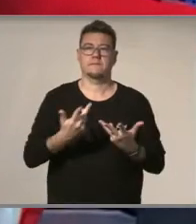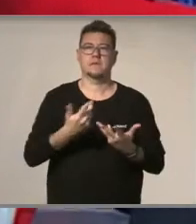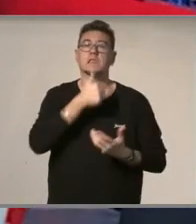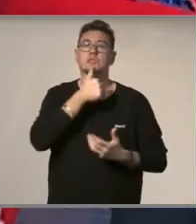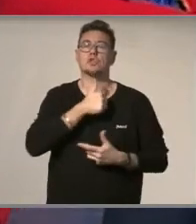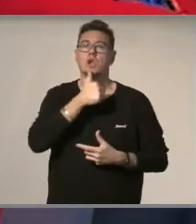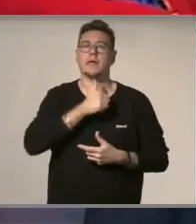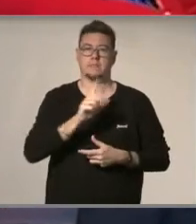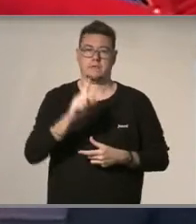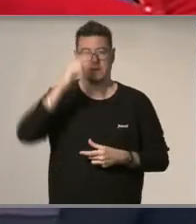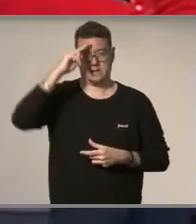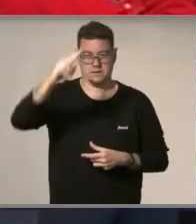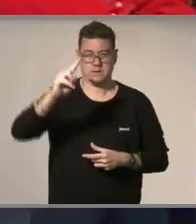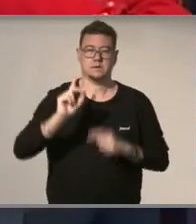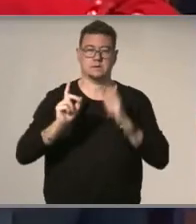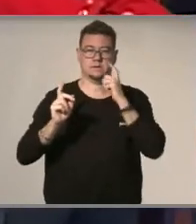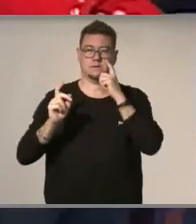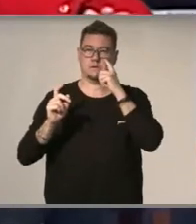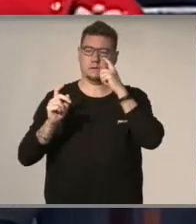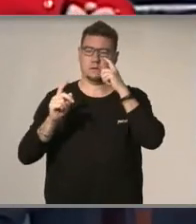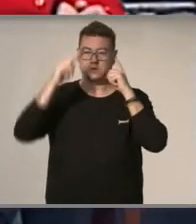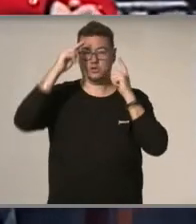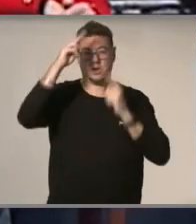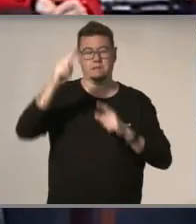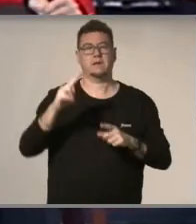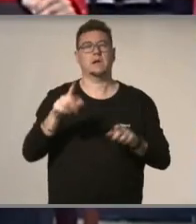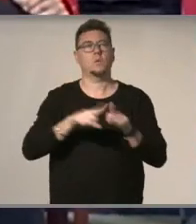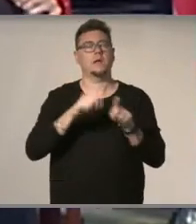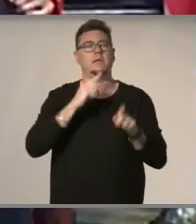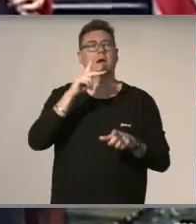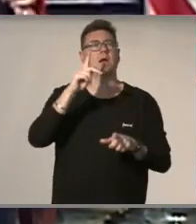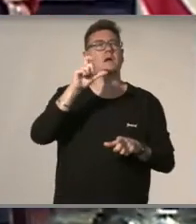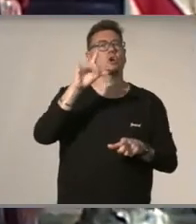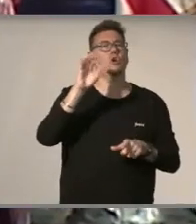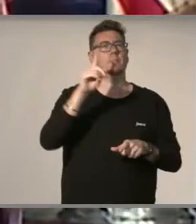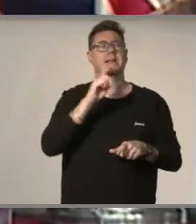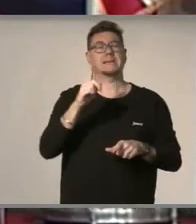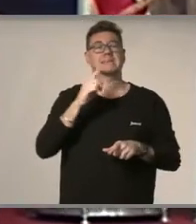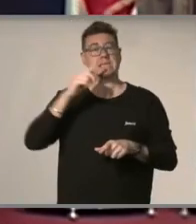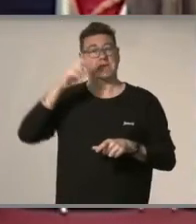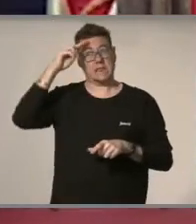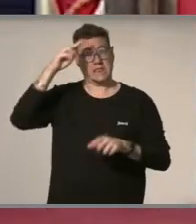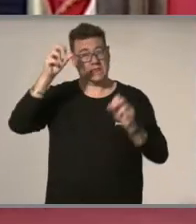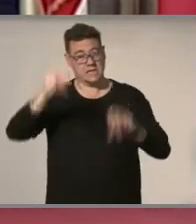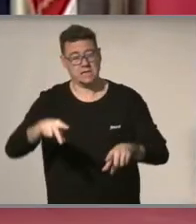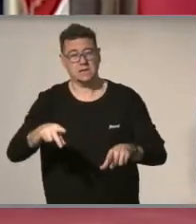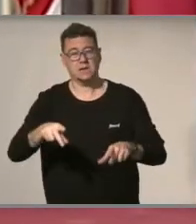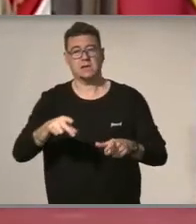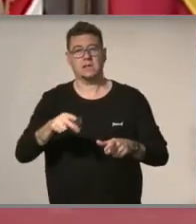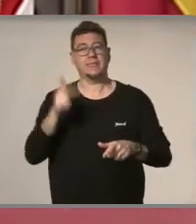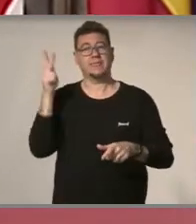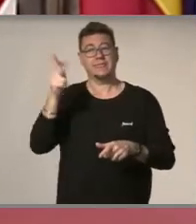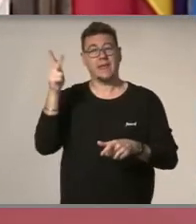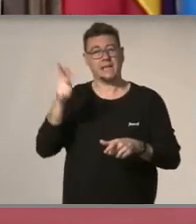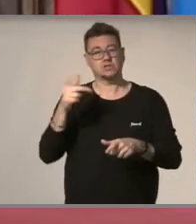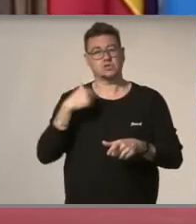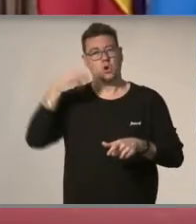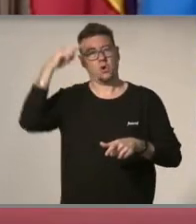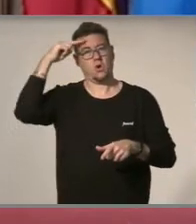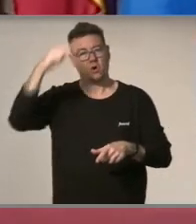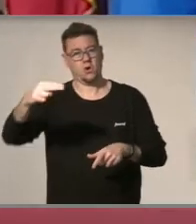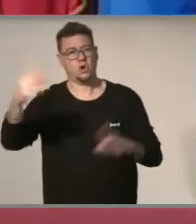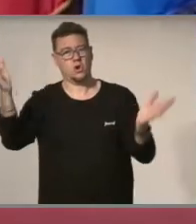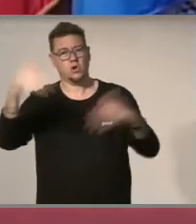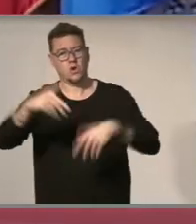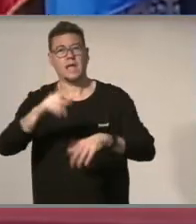tolerancia. Como advirtió Karl Popper, si concedemos a la intolerancia el derecho a ser tolerada, destruimos la tolerancia y